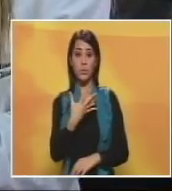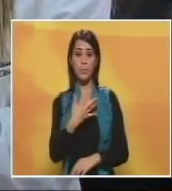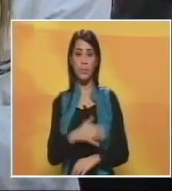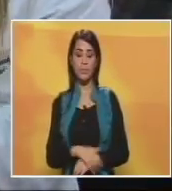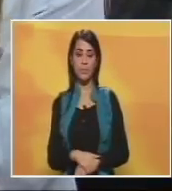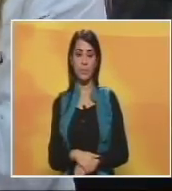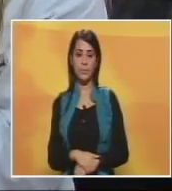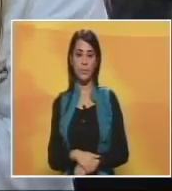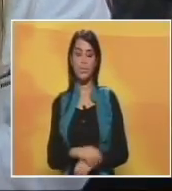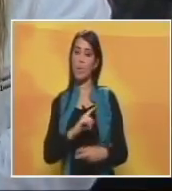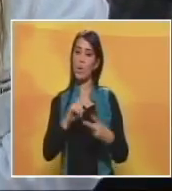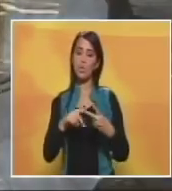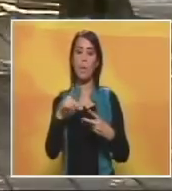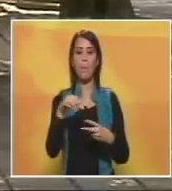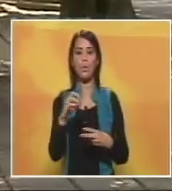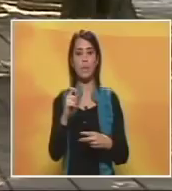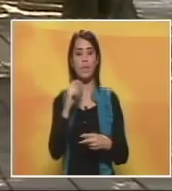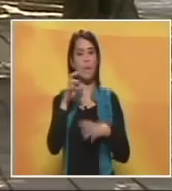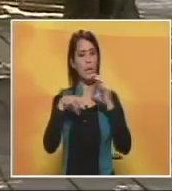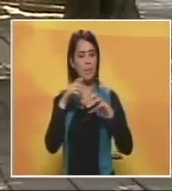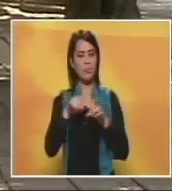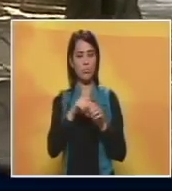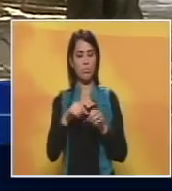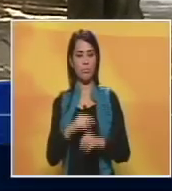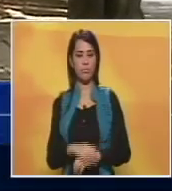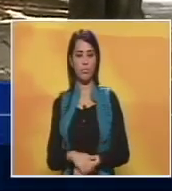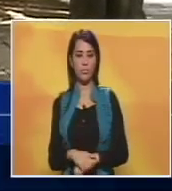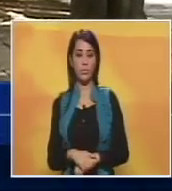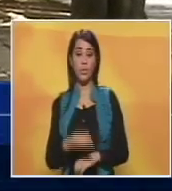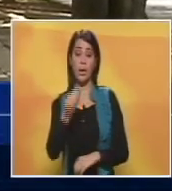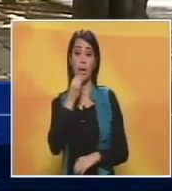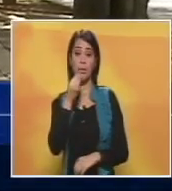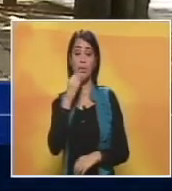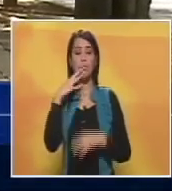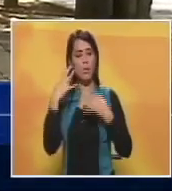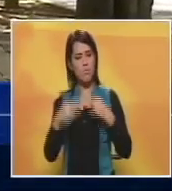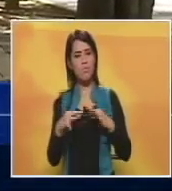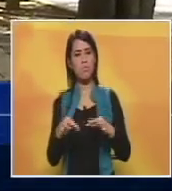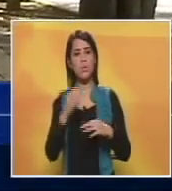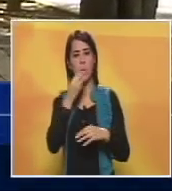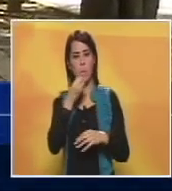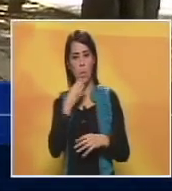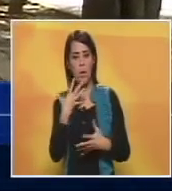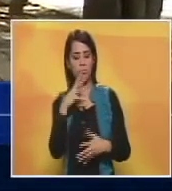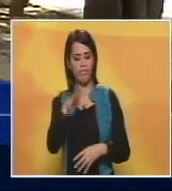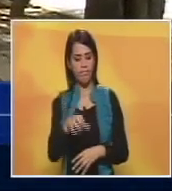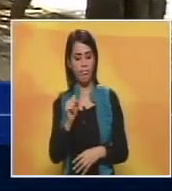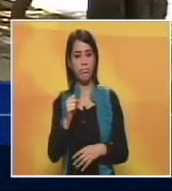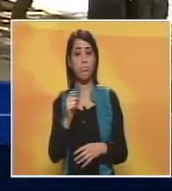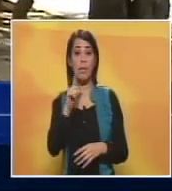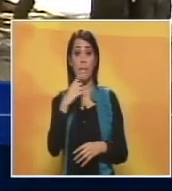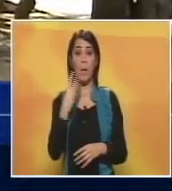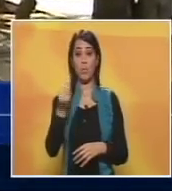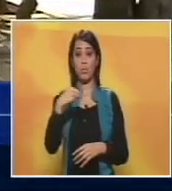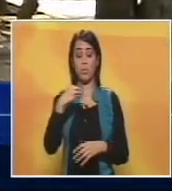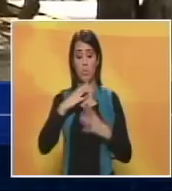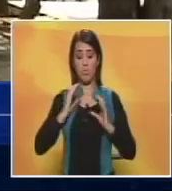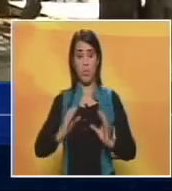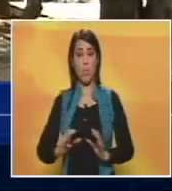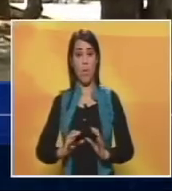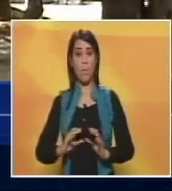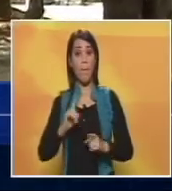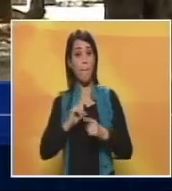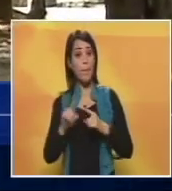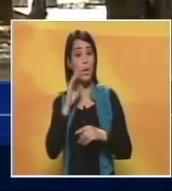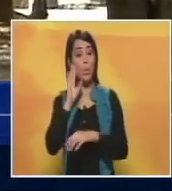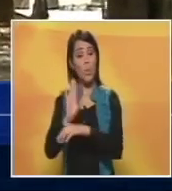una proteína de origen animal. Los alimentos naturales son los más accesibles y aportan diferentes nutrientes al organismo, pero cuidado